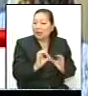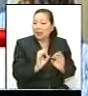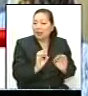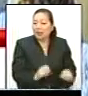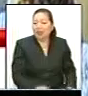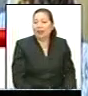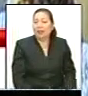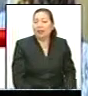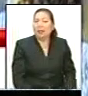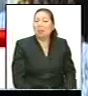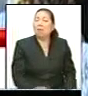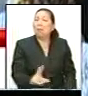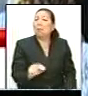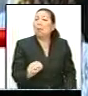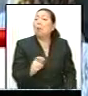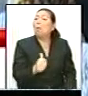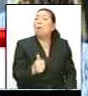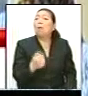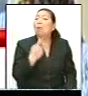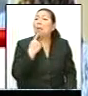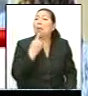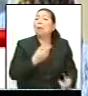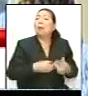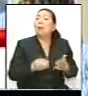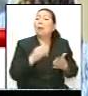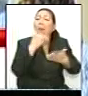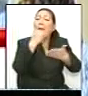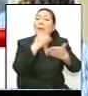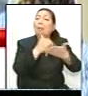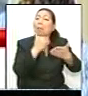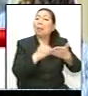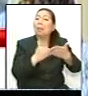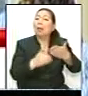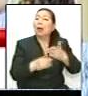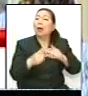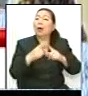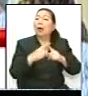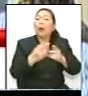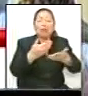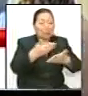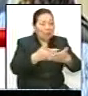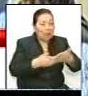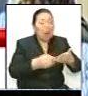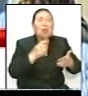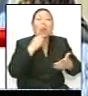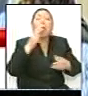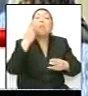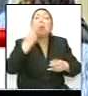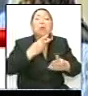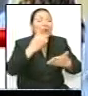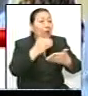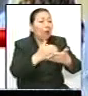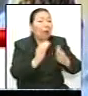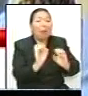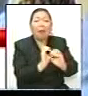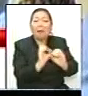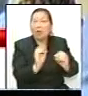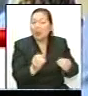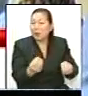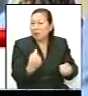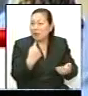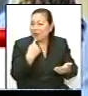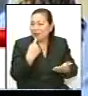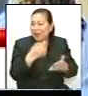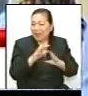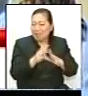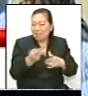No observó el incumplimiento de requisitos exigidos por el TUPA y de los parámetros arquitectónicos, tales como